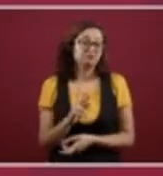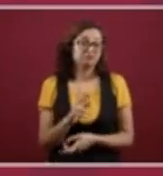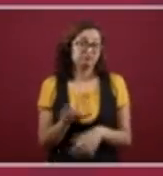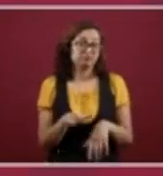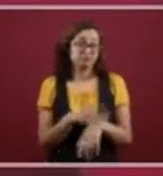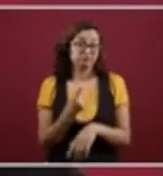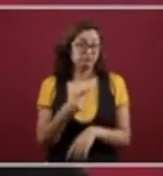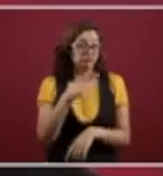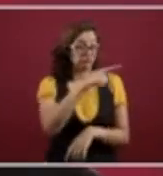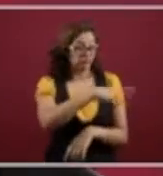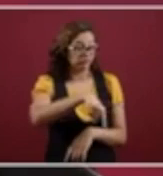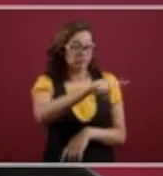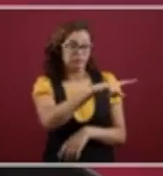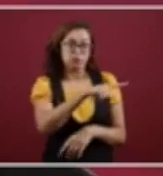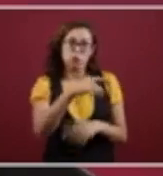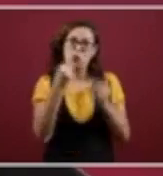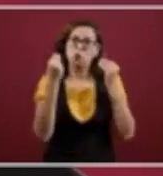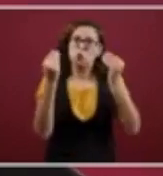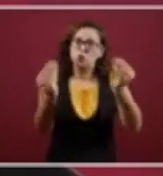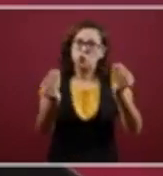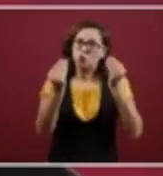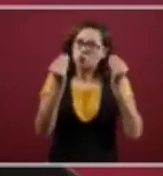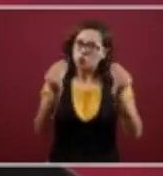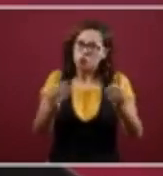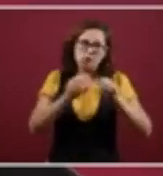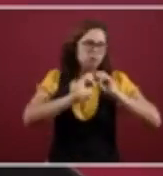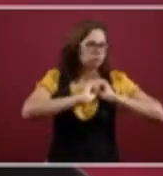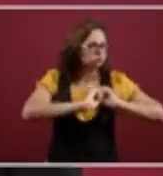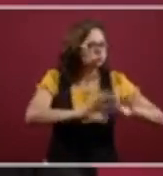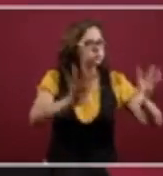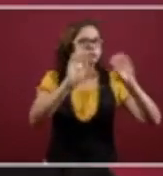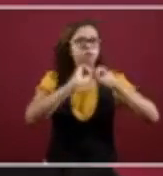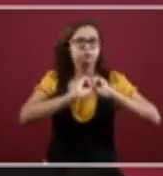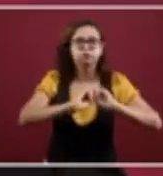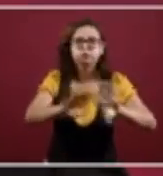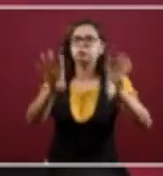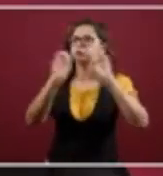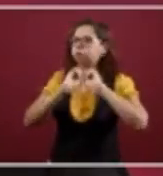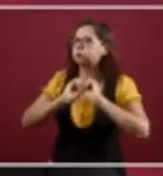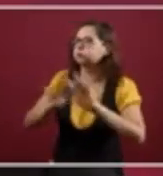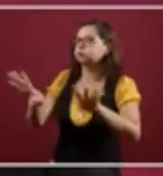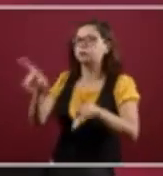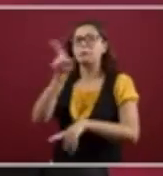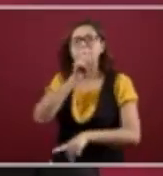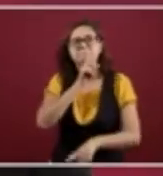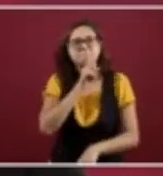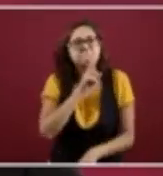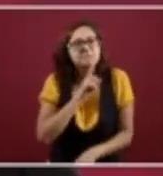bastante. Ayer estaba yo revisando y es muy importante